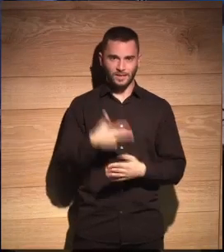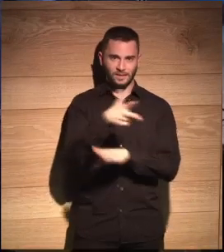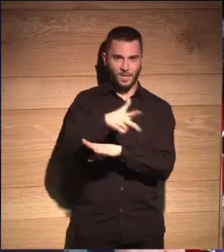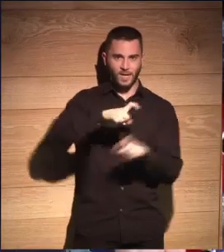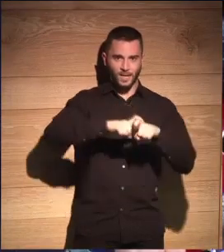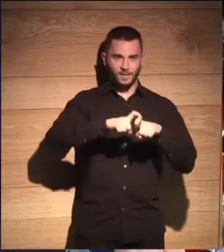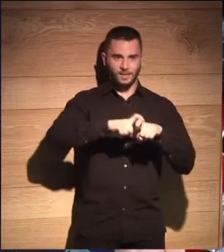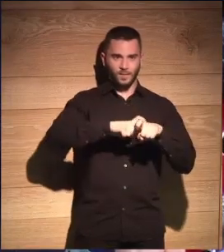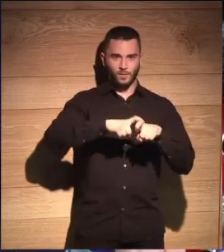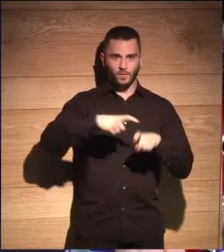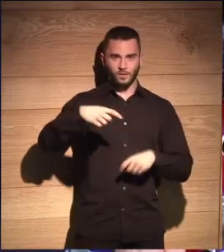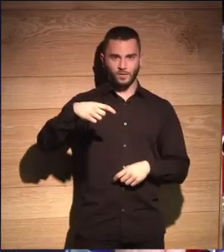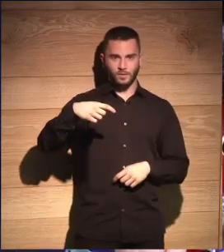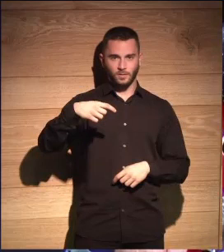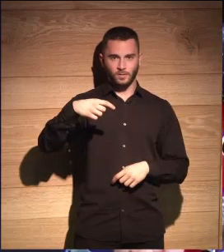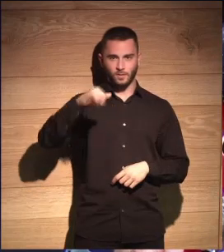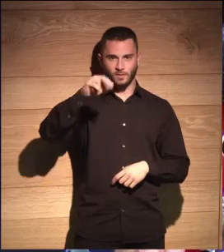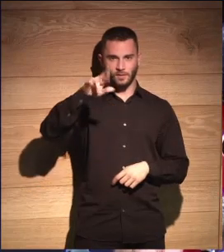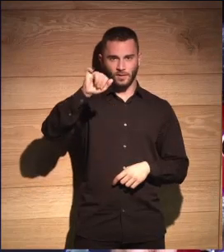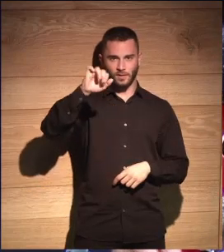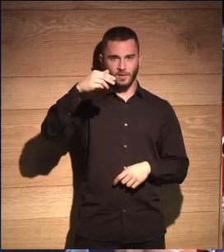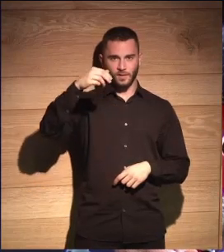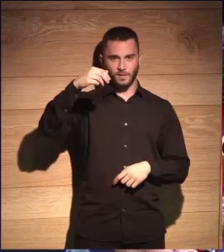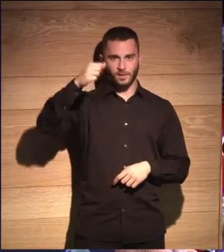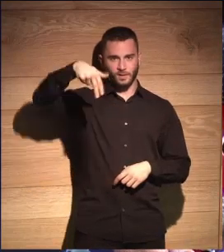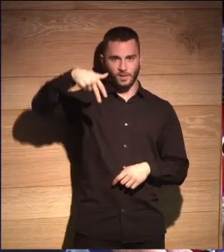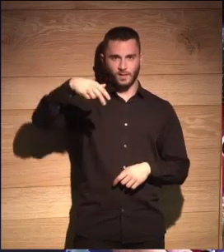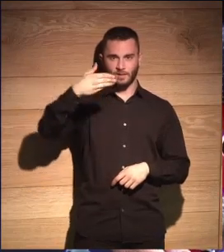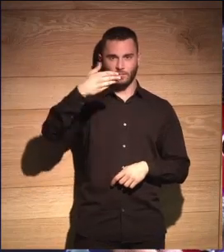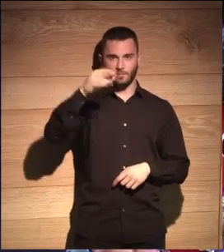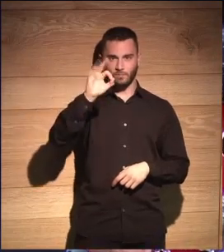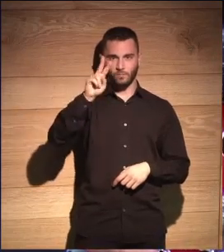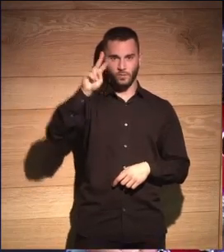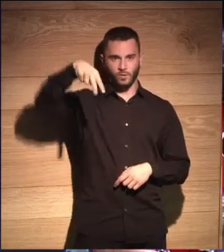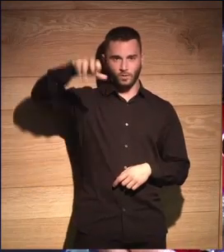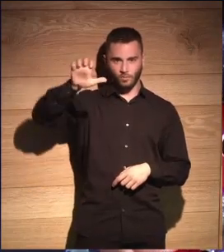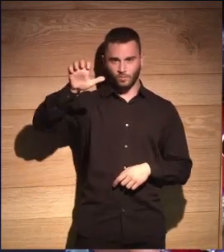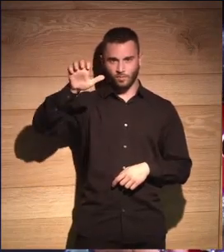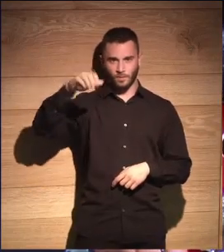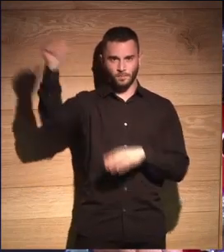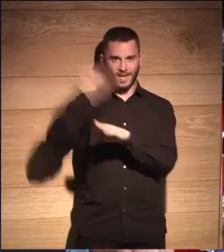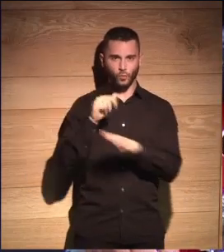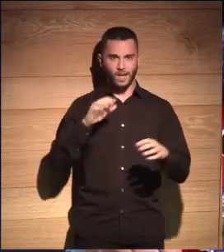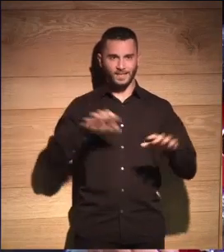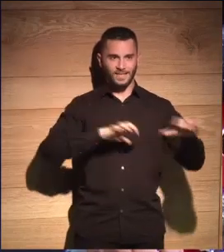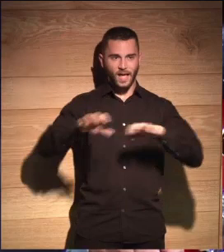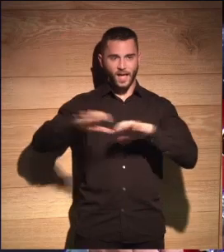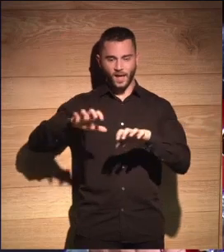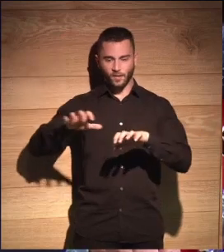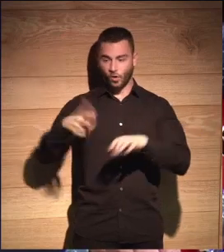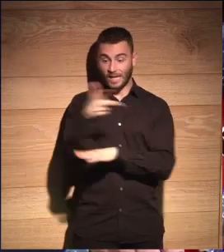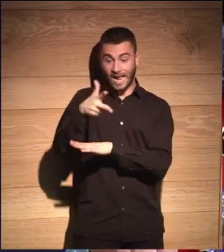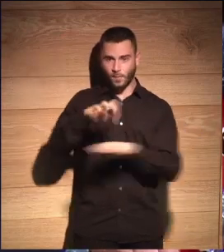parecido a Jack Ryan, a Bourne, a películas de acción en el que es una steadicam, la cámara tiene